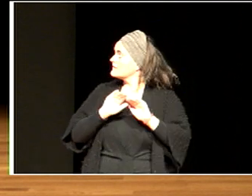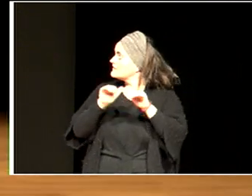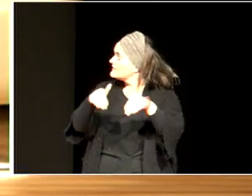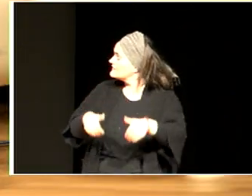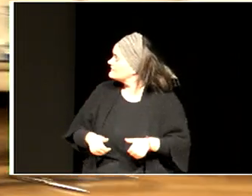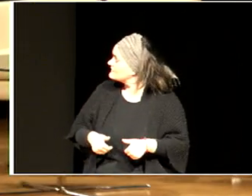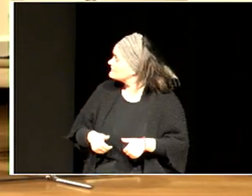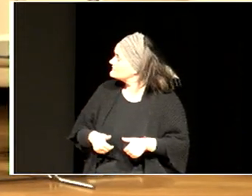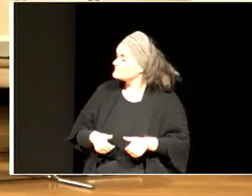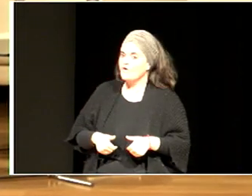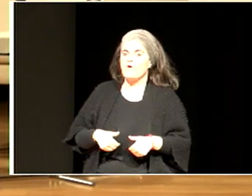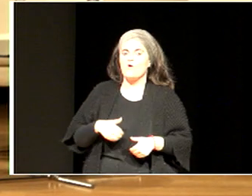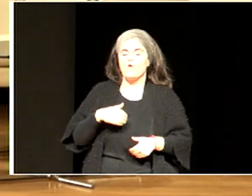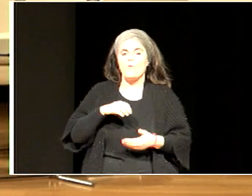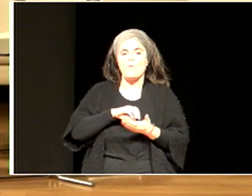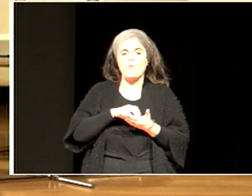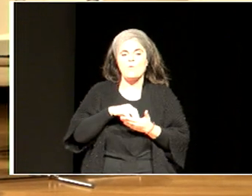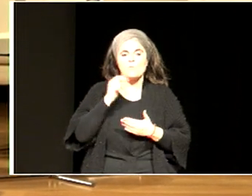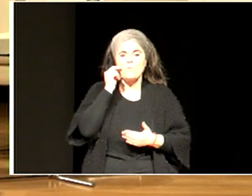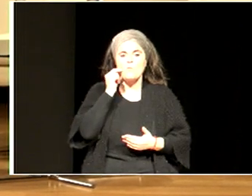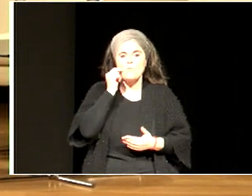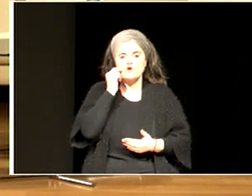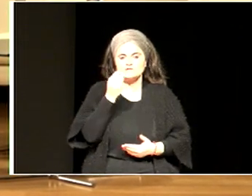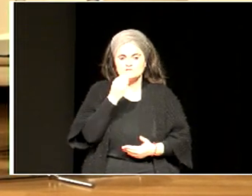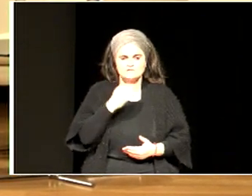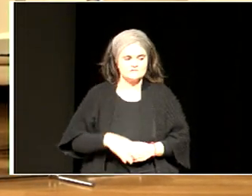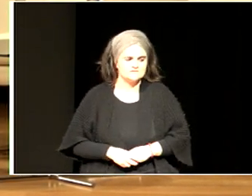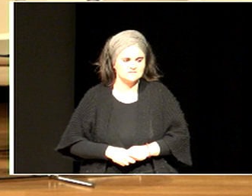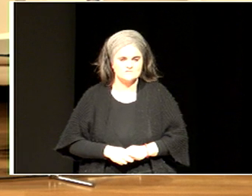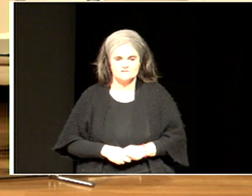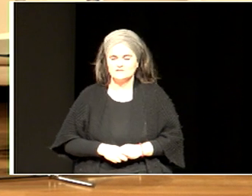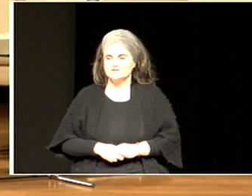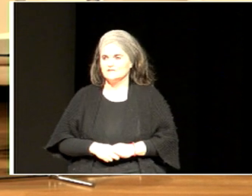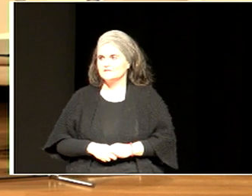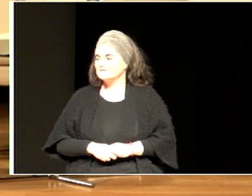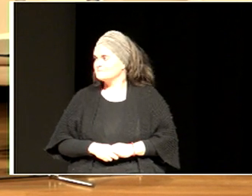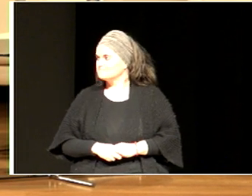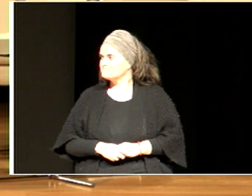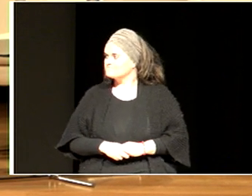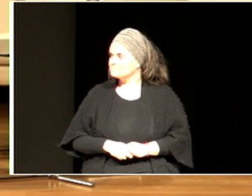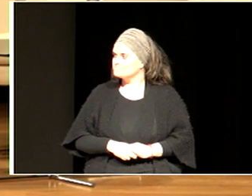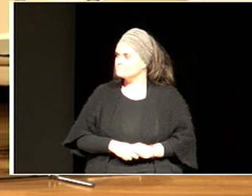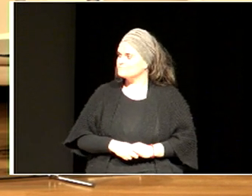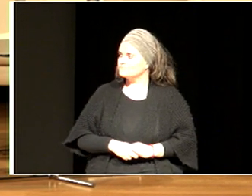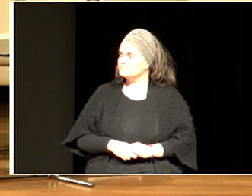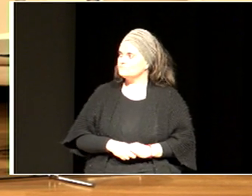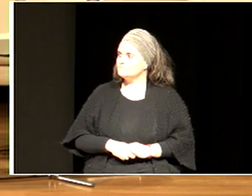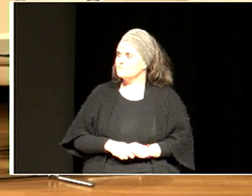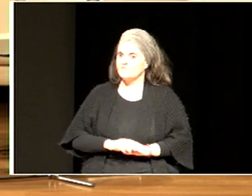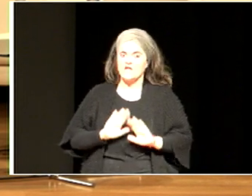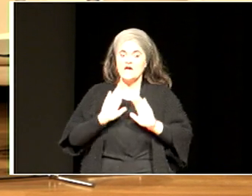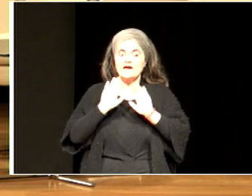cuando mi alumnado dijo profe no podemos titular los profesiones que hacen las mujeres porque de recibidor a bombones no hay